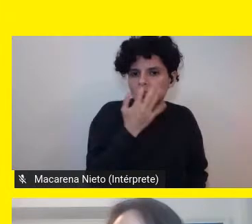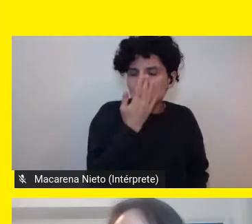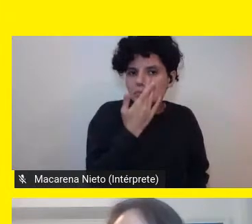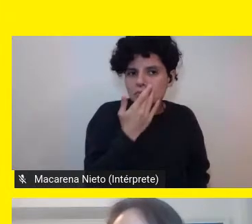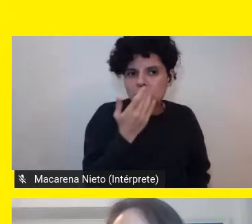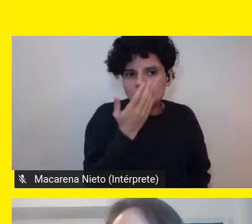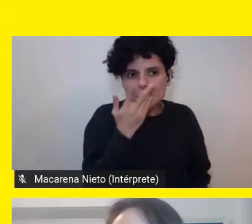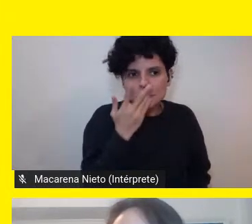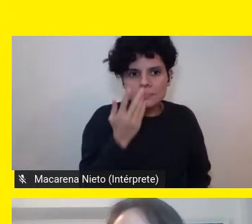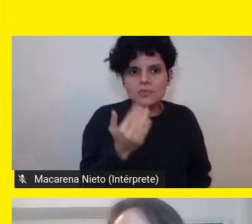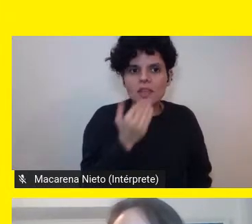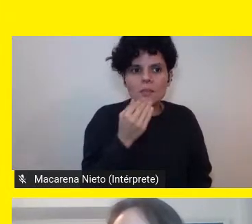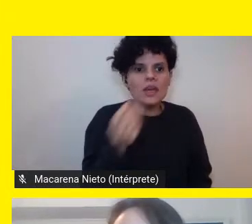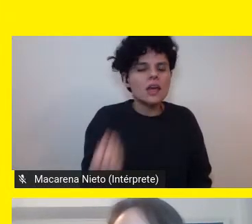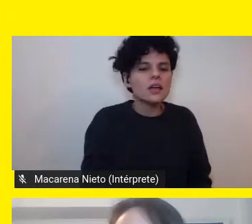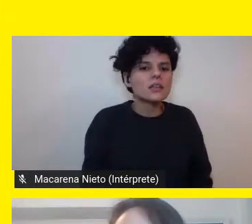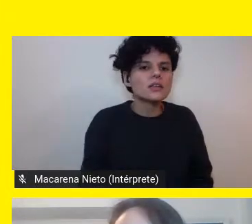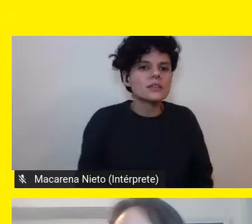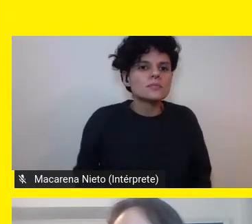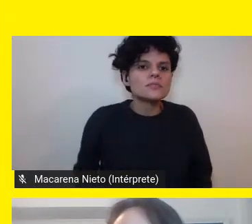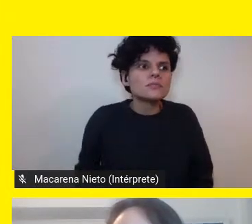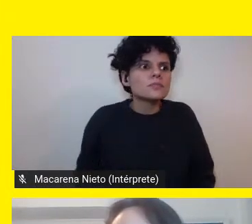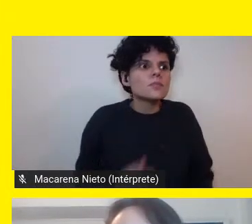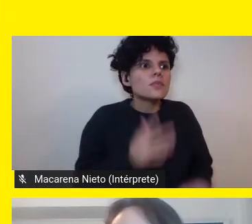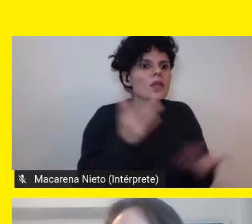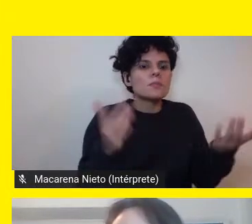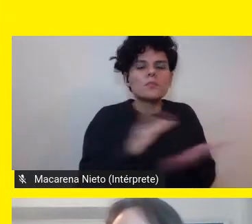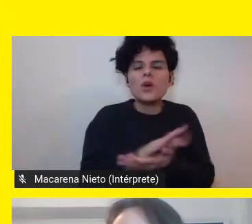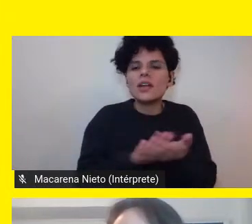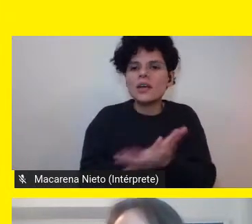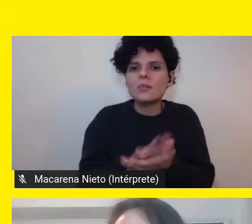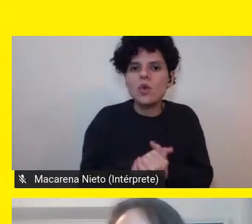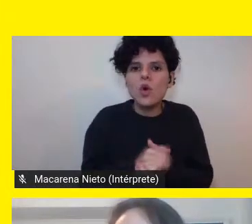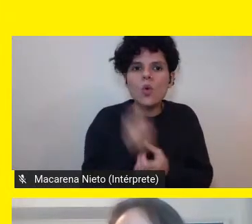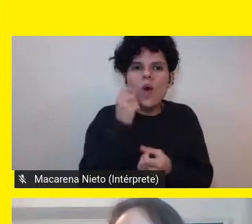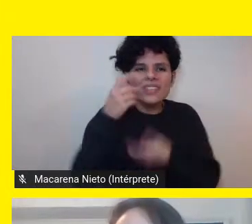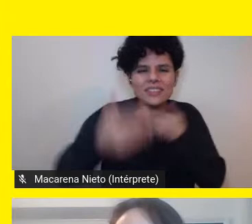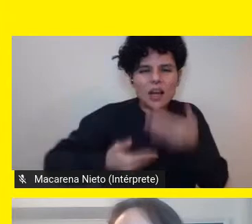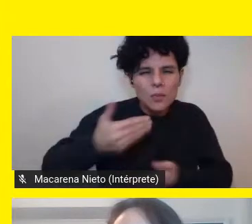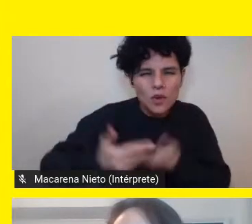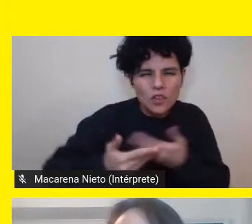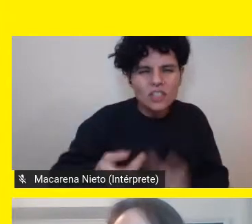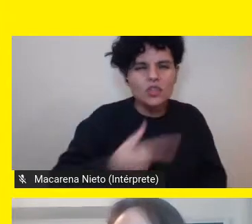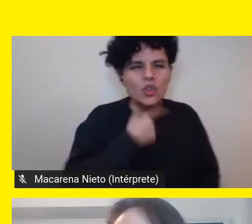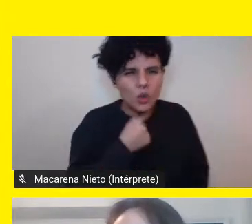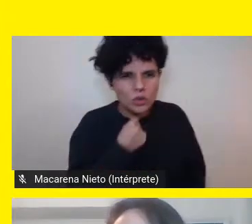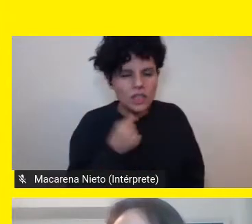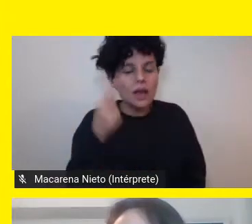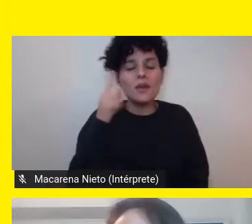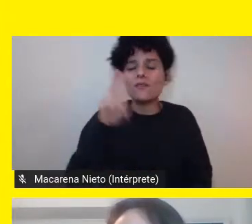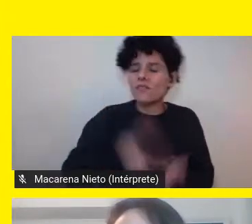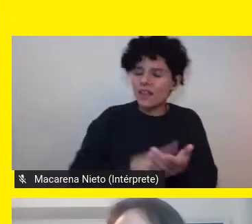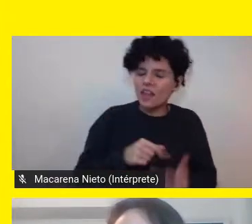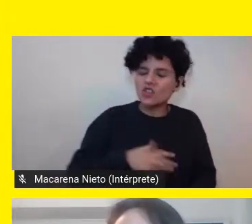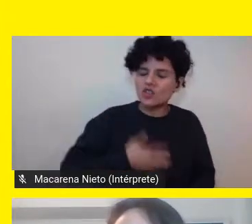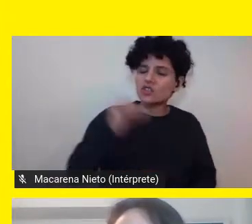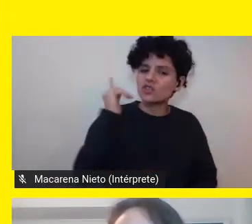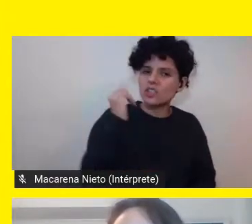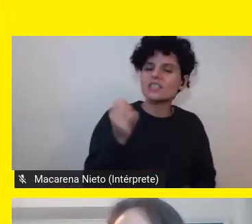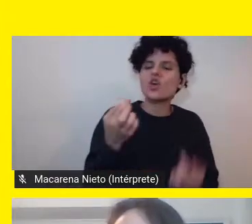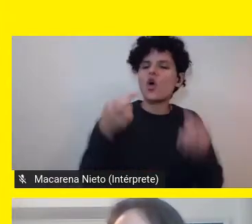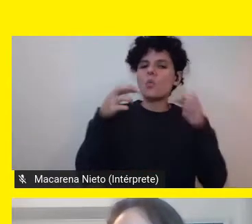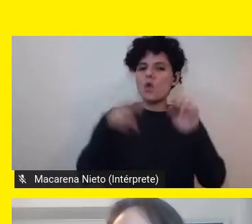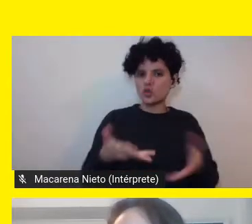Podríamos hablar de un montón de otras cosas respecto de cuál es el proceso que idealmente nos gustaría, pero creo que hoy día hay una oportunidad y